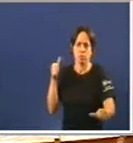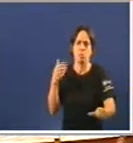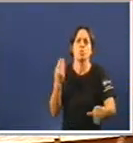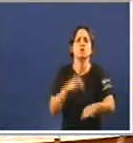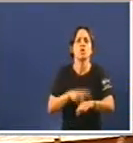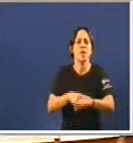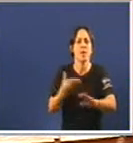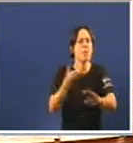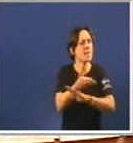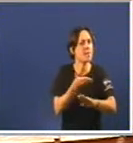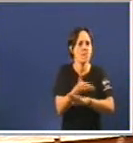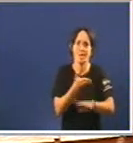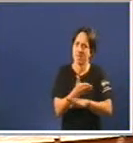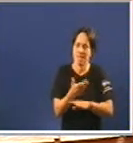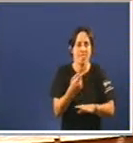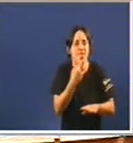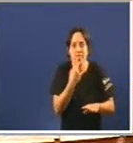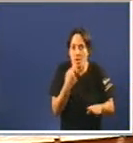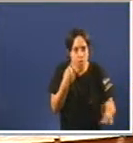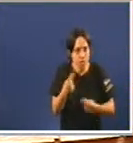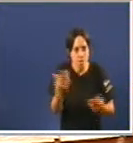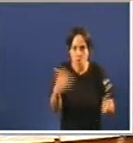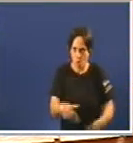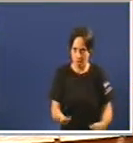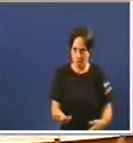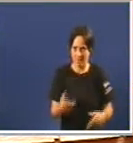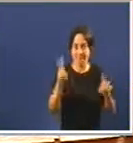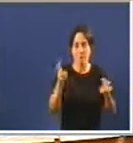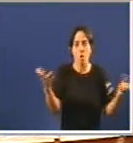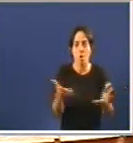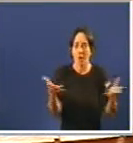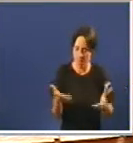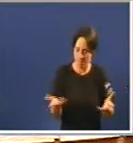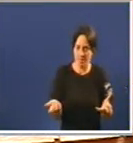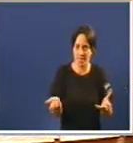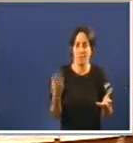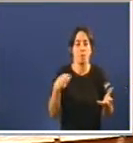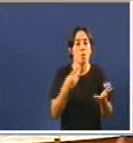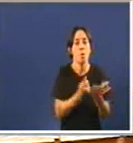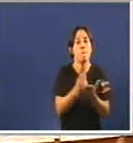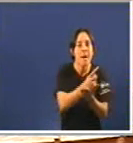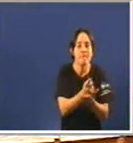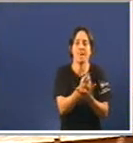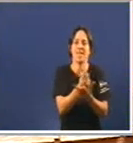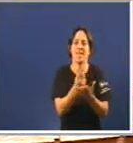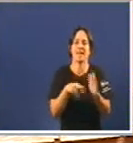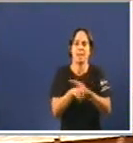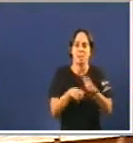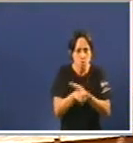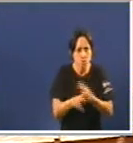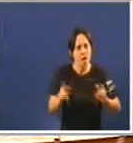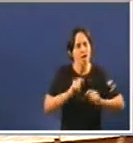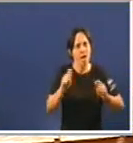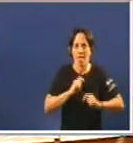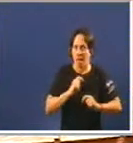Esa descoordinación derivada da ausencia dun mapa de recursos que xa nos ten dado moitos disgustos no noso país. O